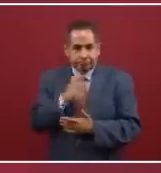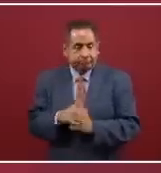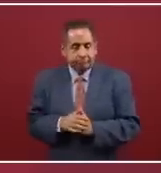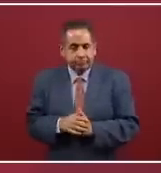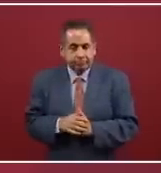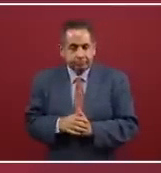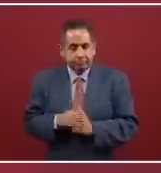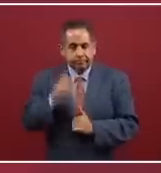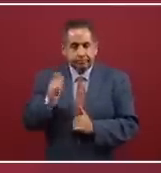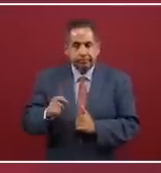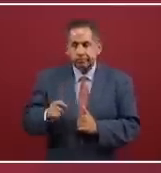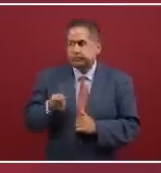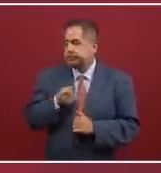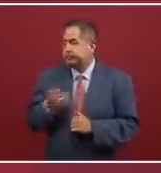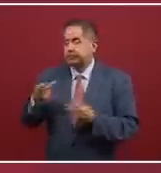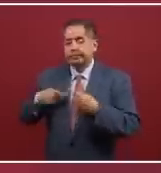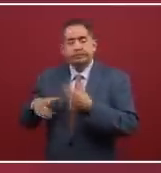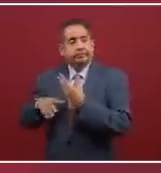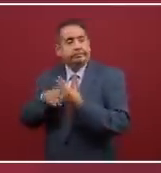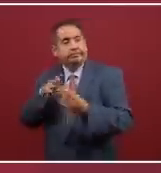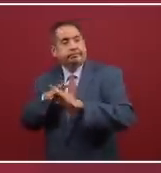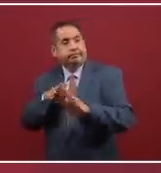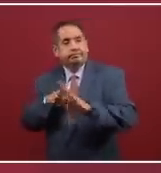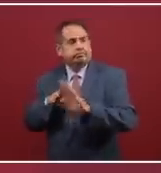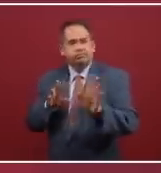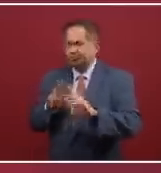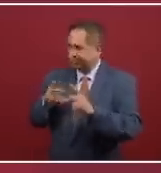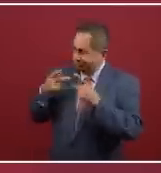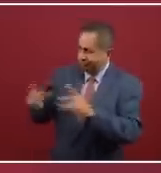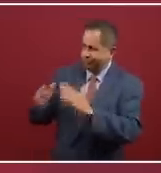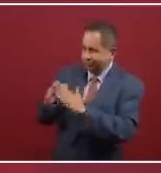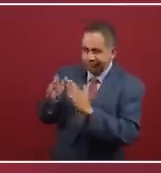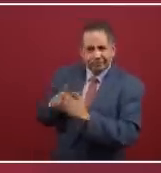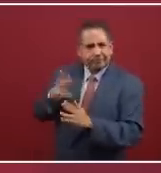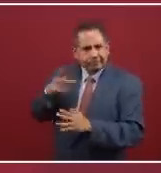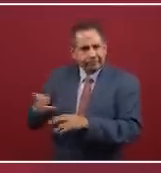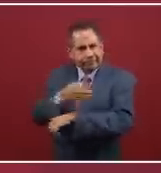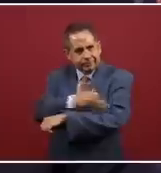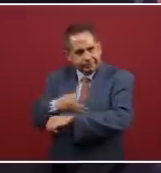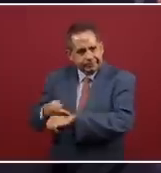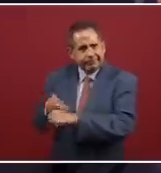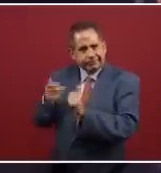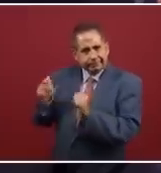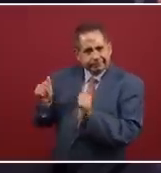los migrantes en sus casas con sus familias